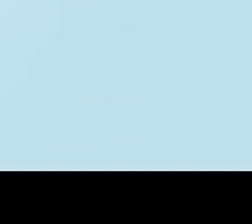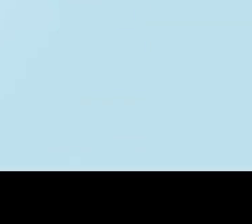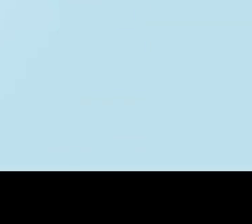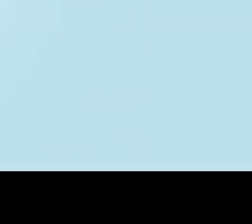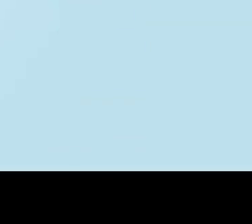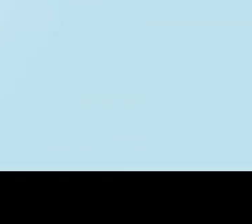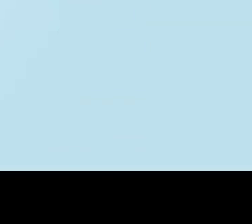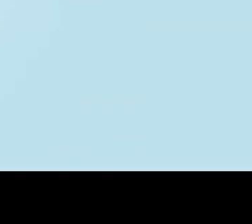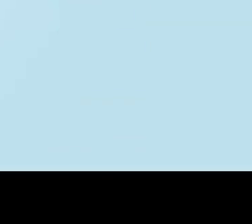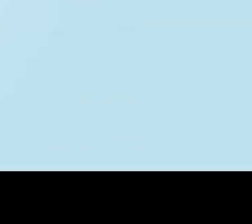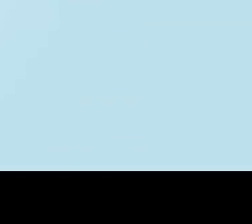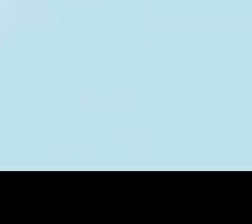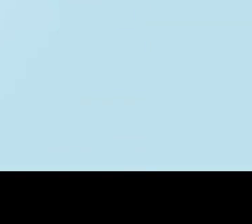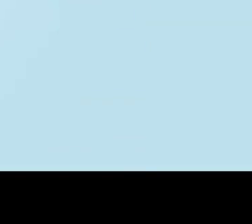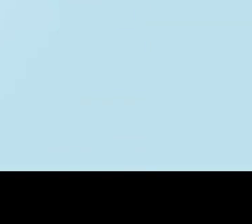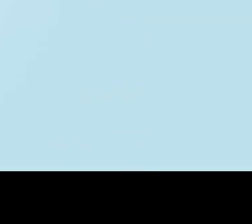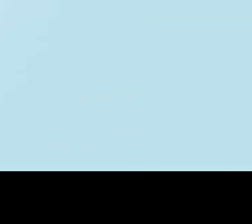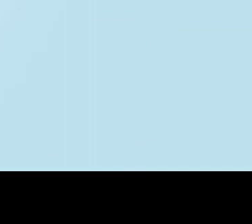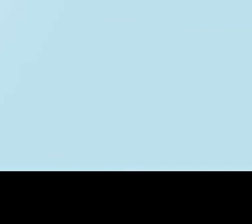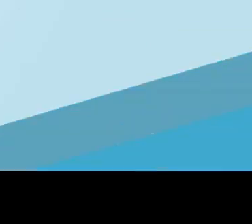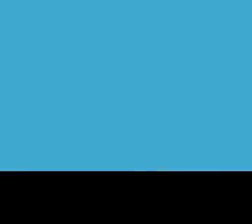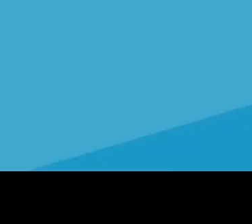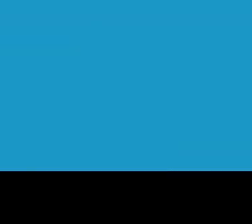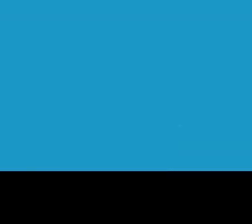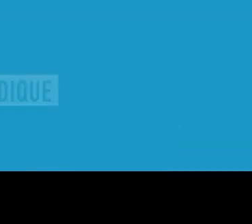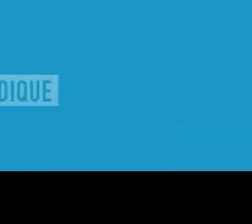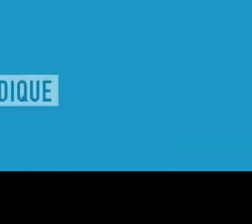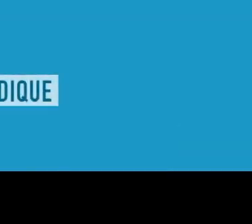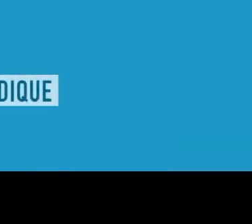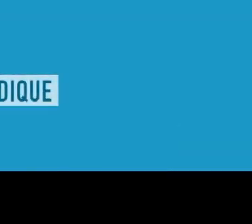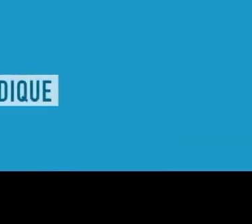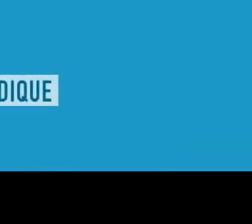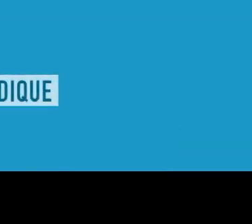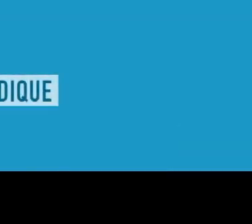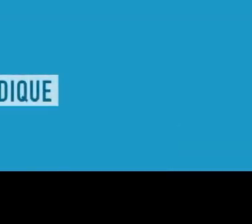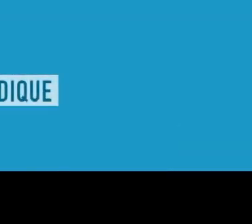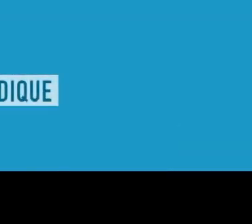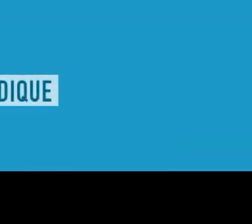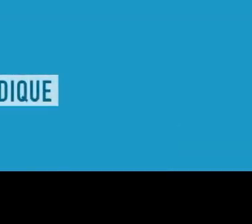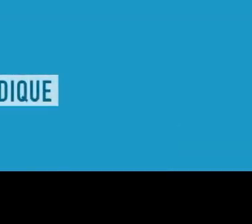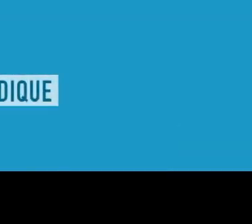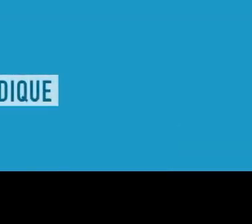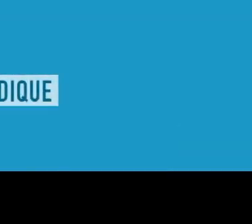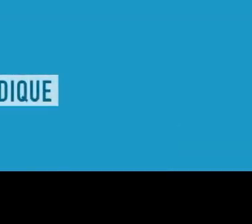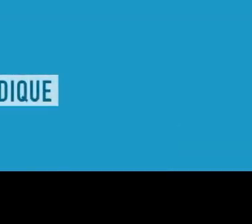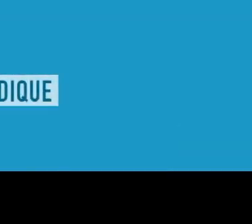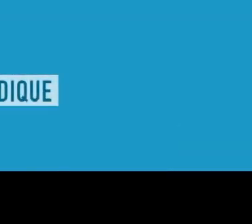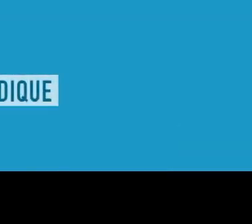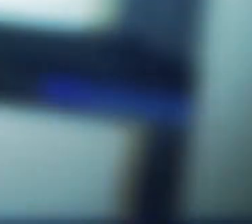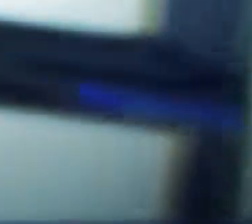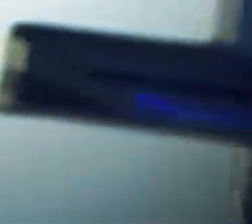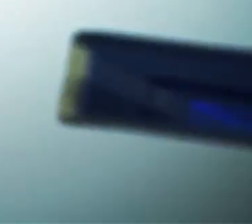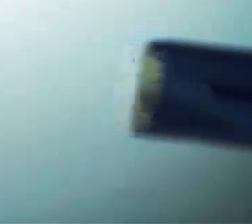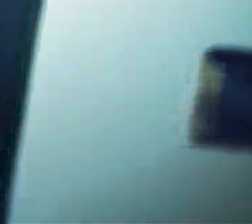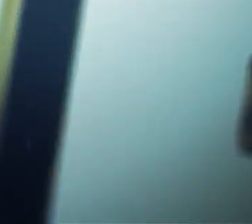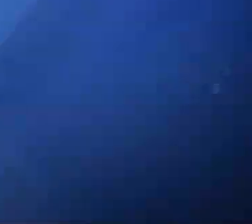respiratorias, como la provocada por el coronavirus. Prevenir es la mejor medicina.